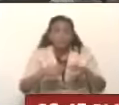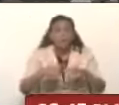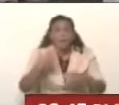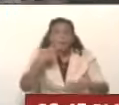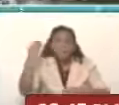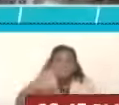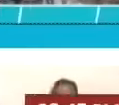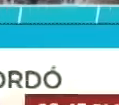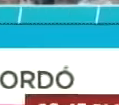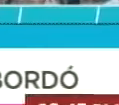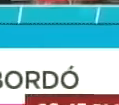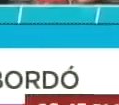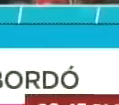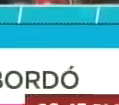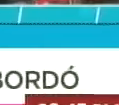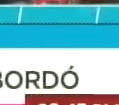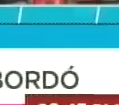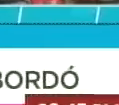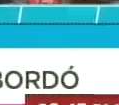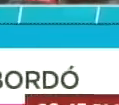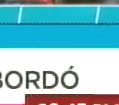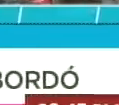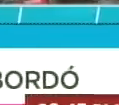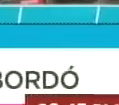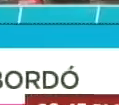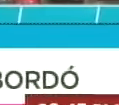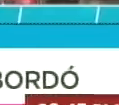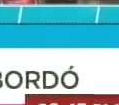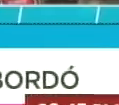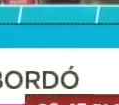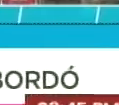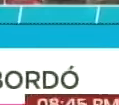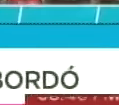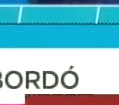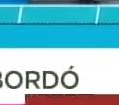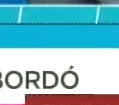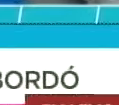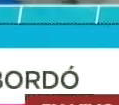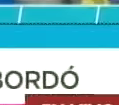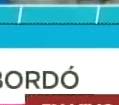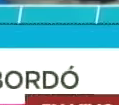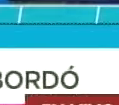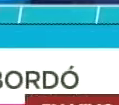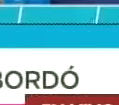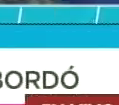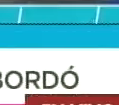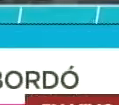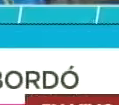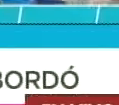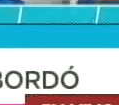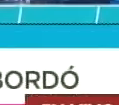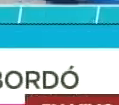de confianza de los cinco circuitos comunales que estamos juntos para